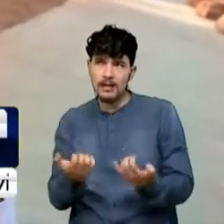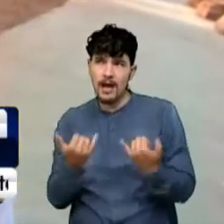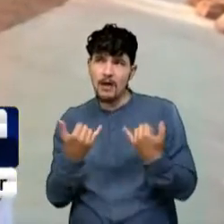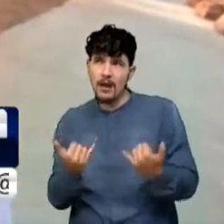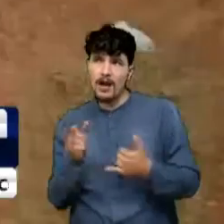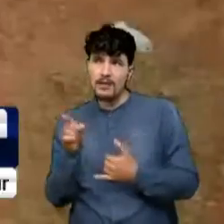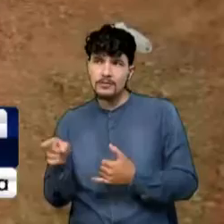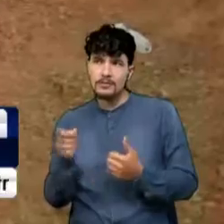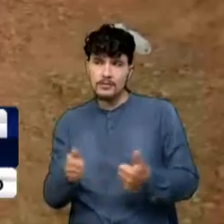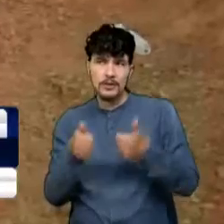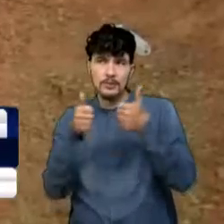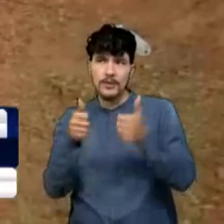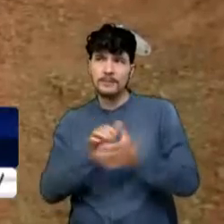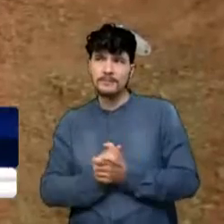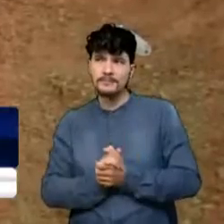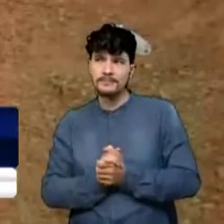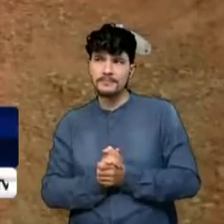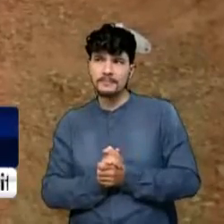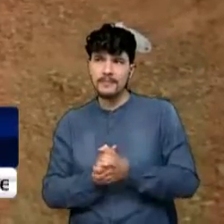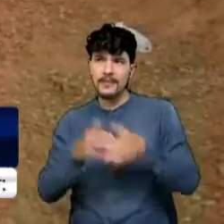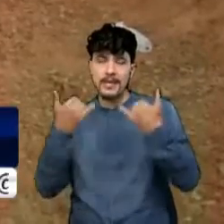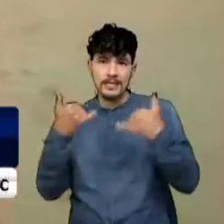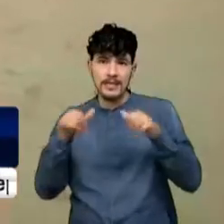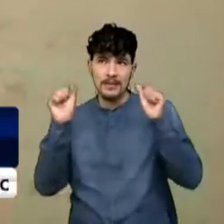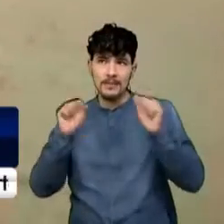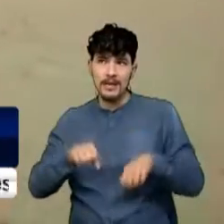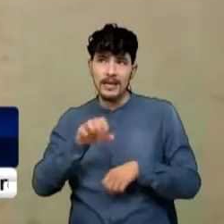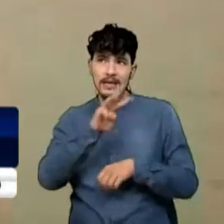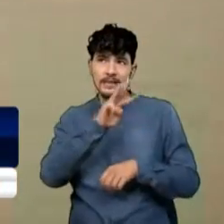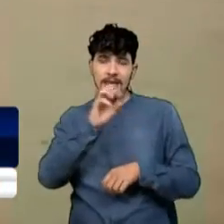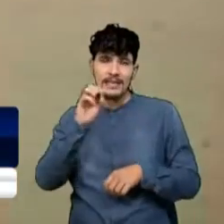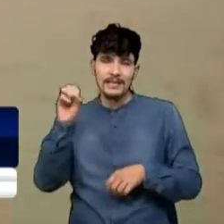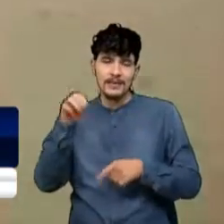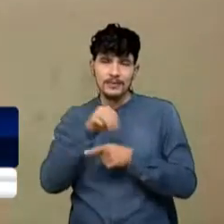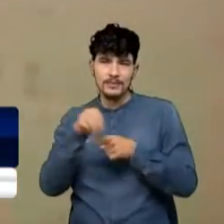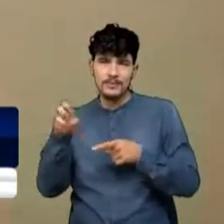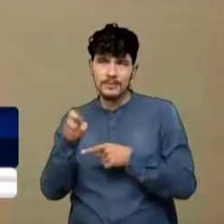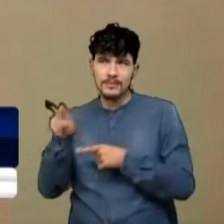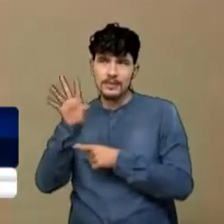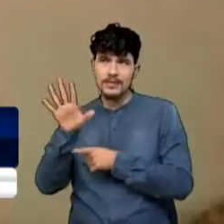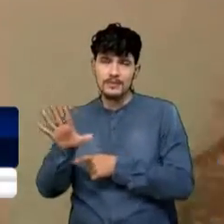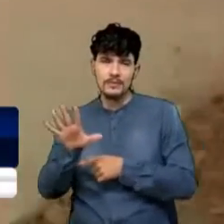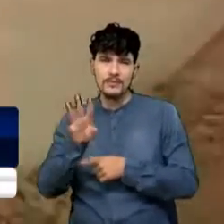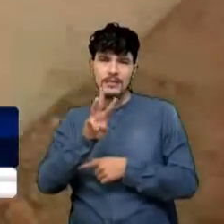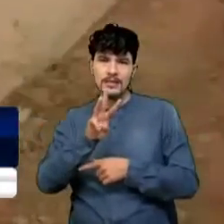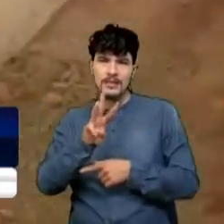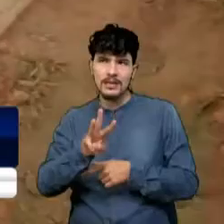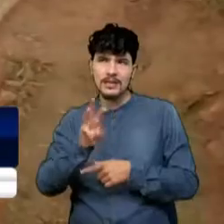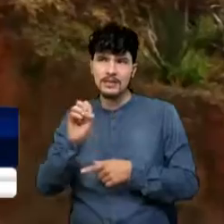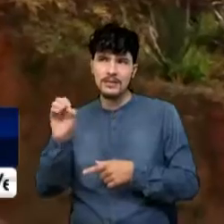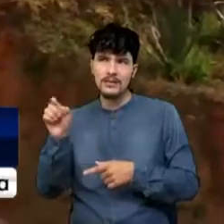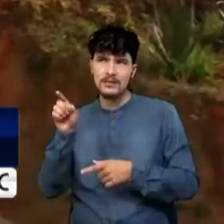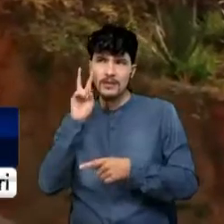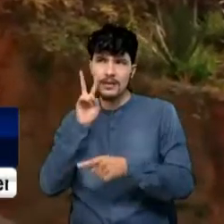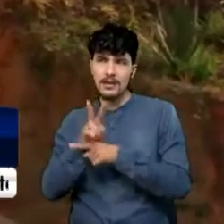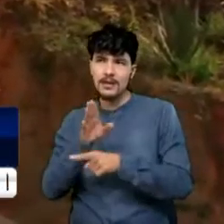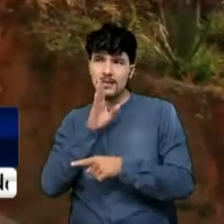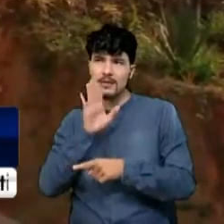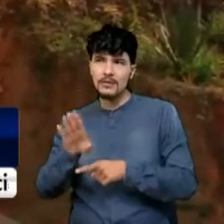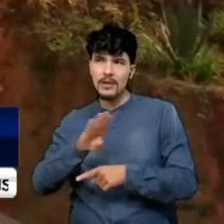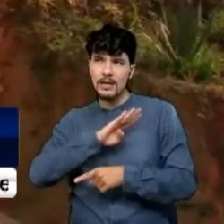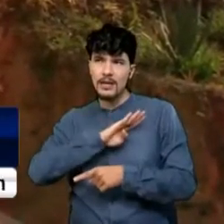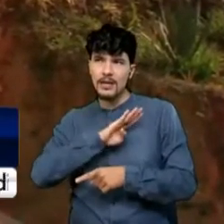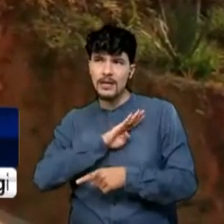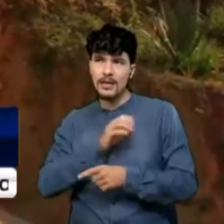sea, ha sido muy bueno. Al final se logró 300 metros cuadrados de concreto de 300 PSI bajo la supervisión de la